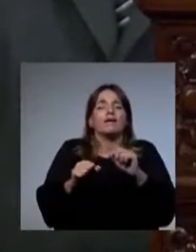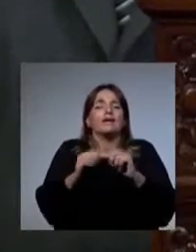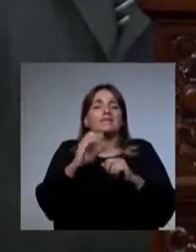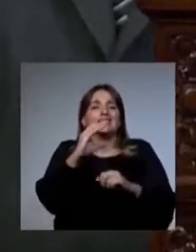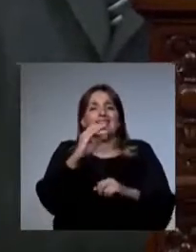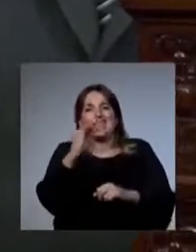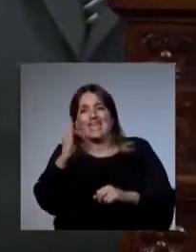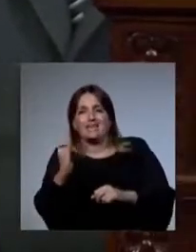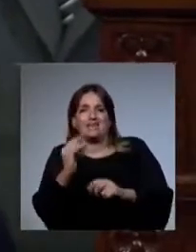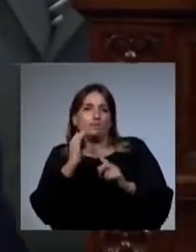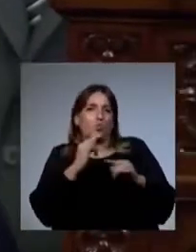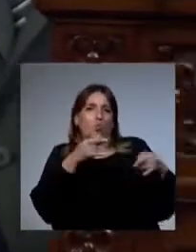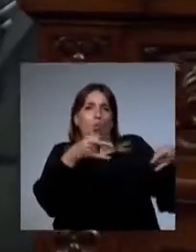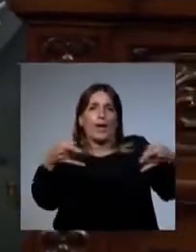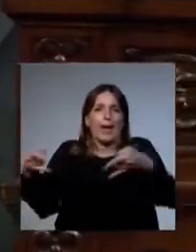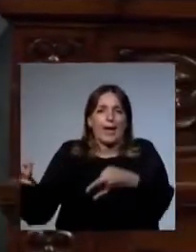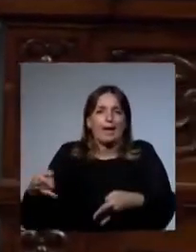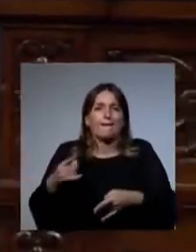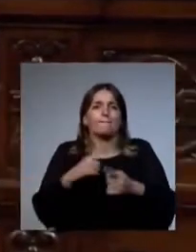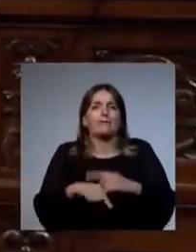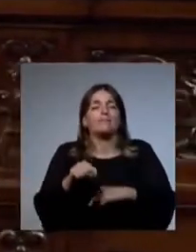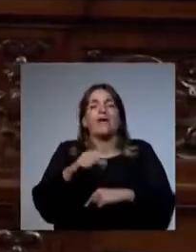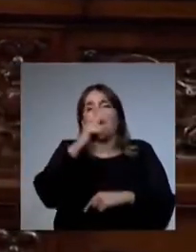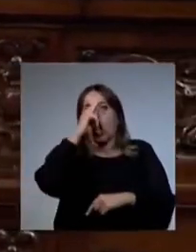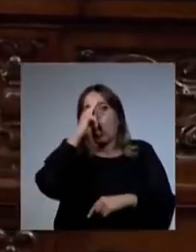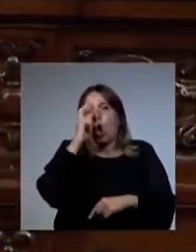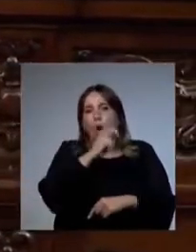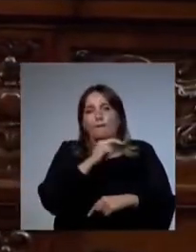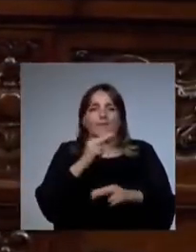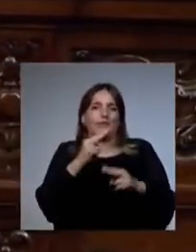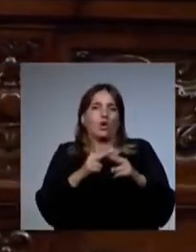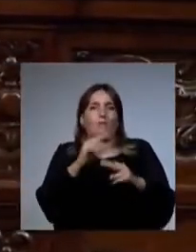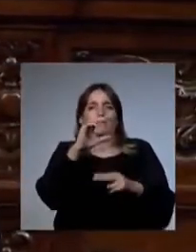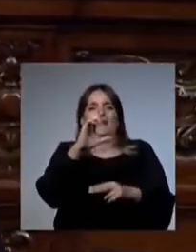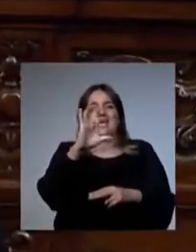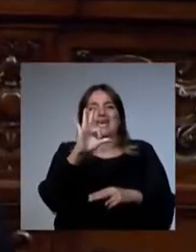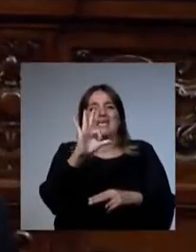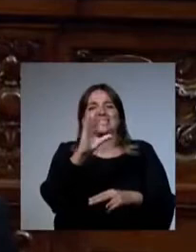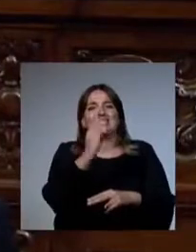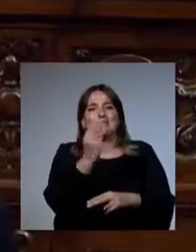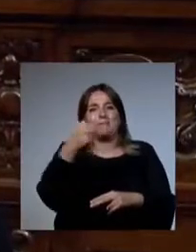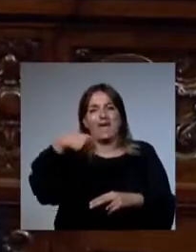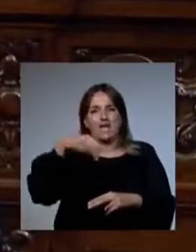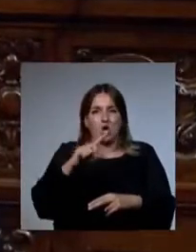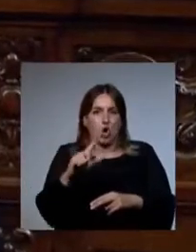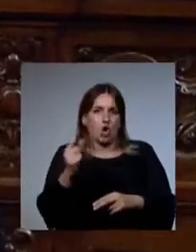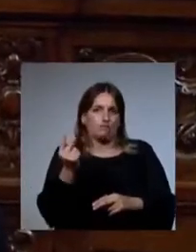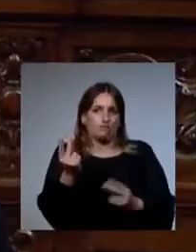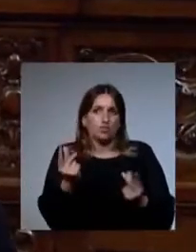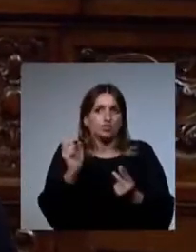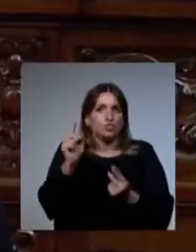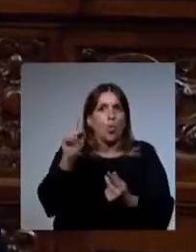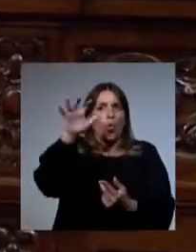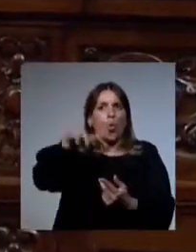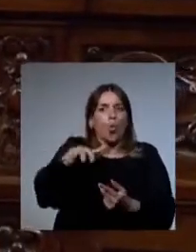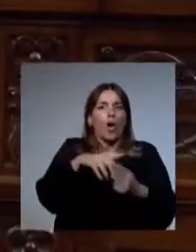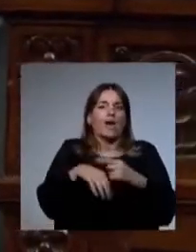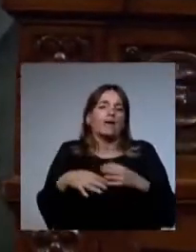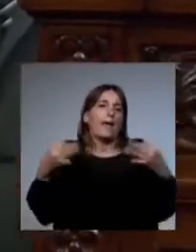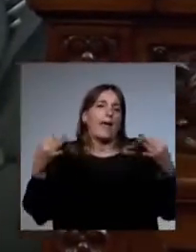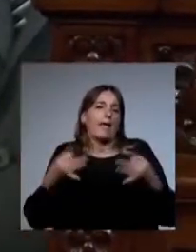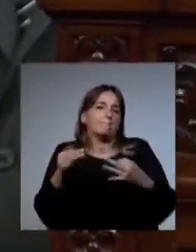intensivos. Fue así que el Hospital Español se convirtió en un centro de referencia con 21